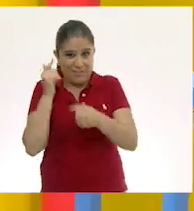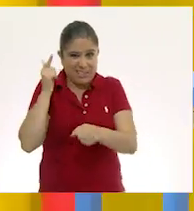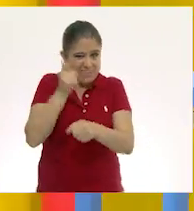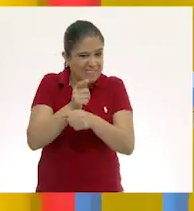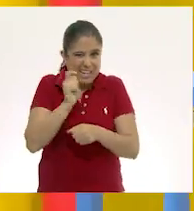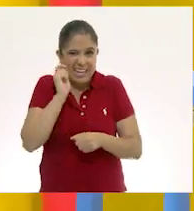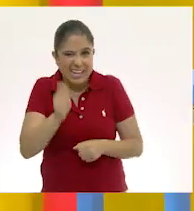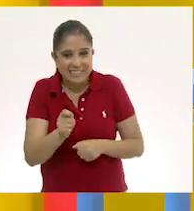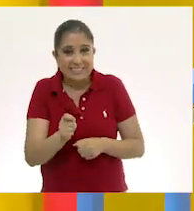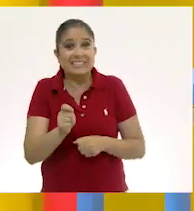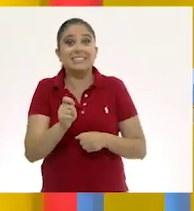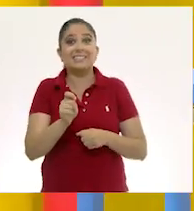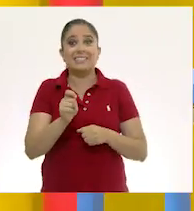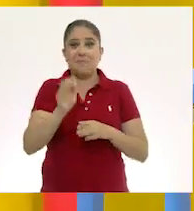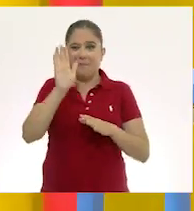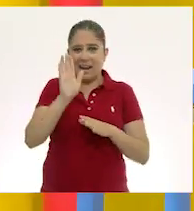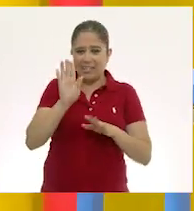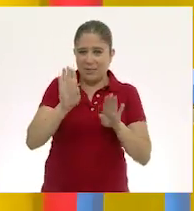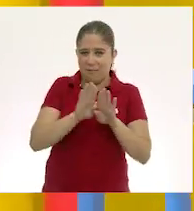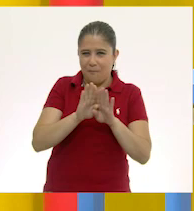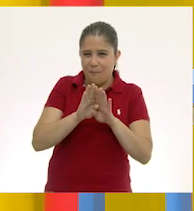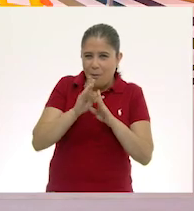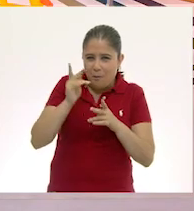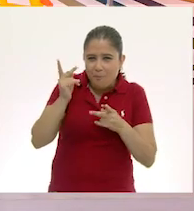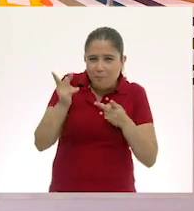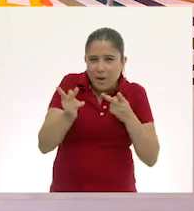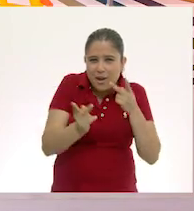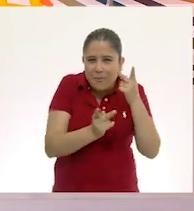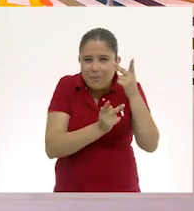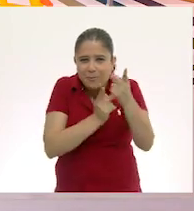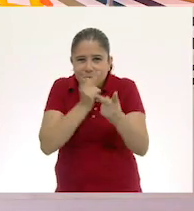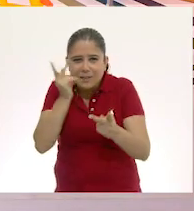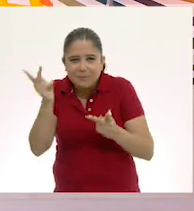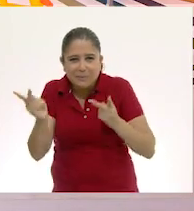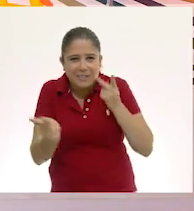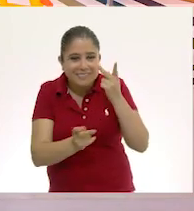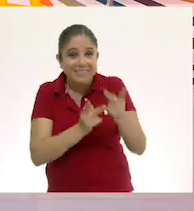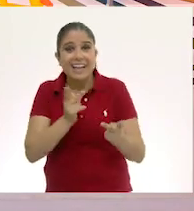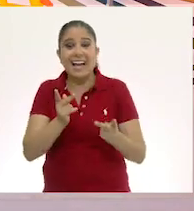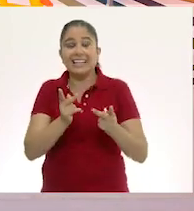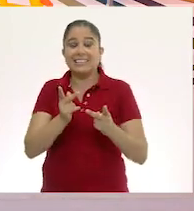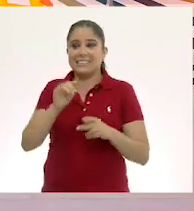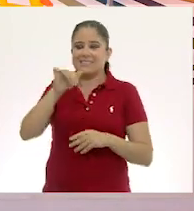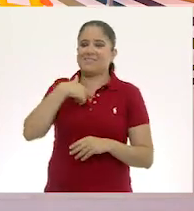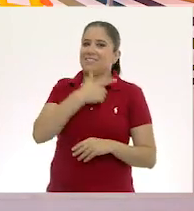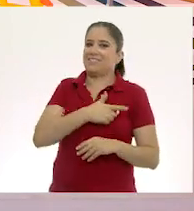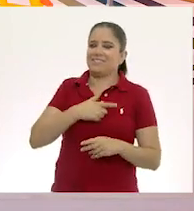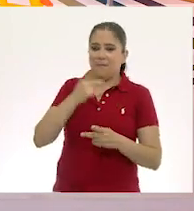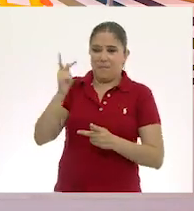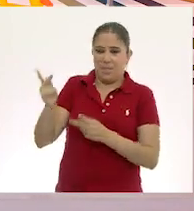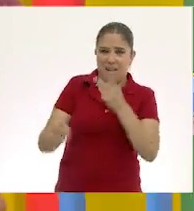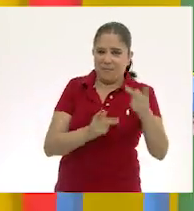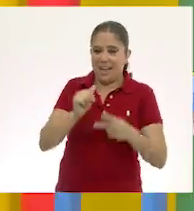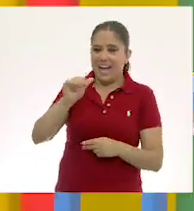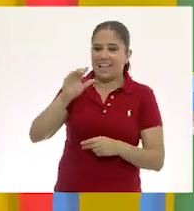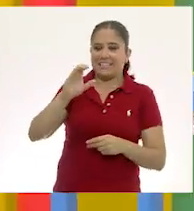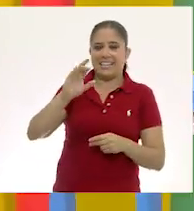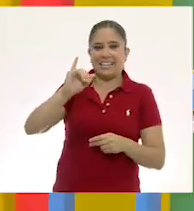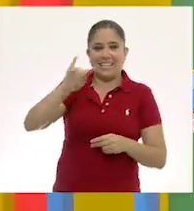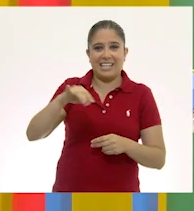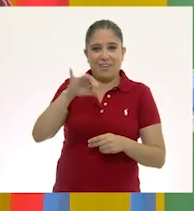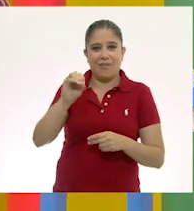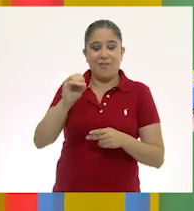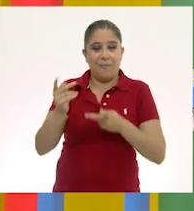¿Es algo así como un acertijo? Exactamente. Ay, me encanta la idea. Los acertijos son maravillosos. Sí, va a